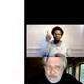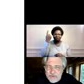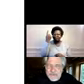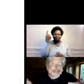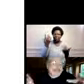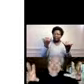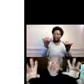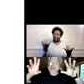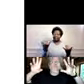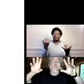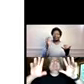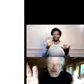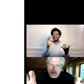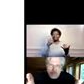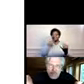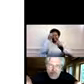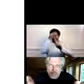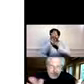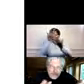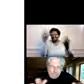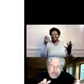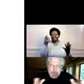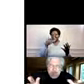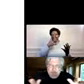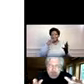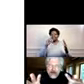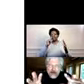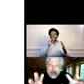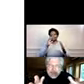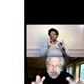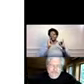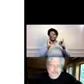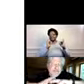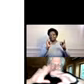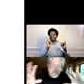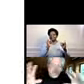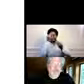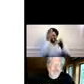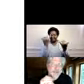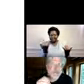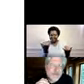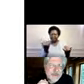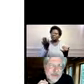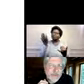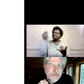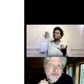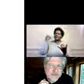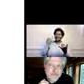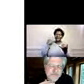Y ahora quiero, voy a, voy a entrar en un poco de controversia aquí. De hecho,